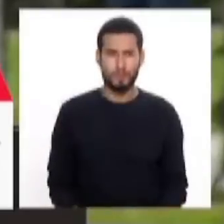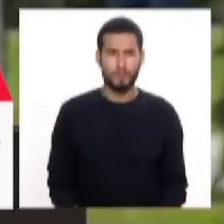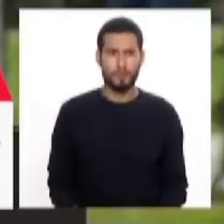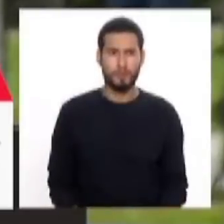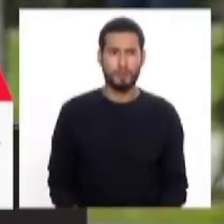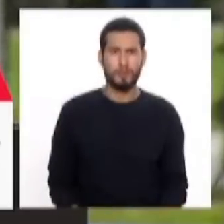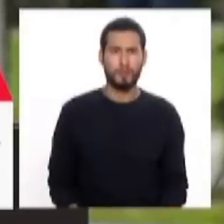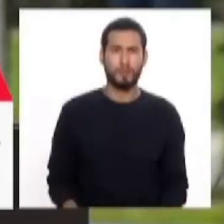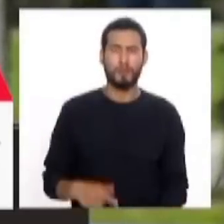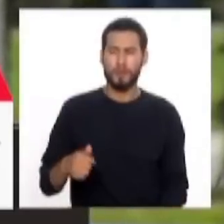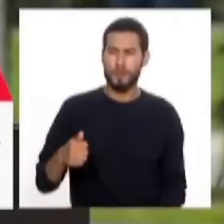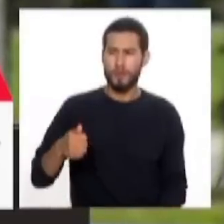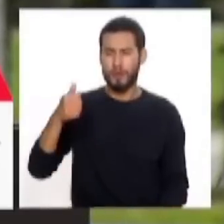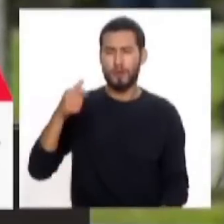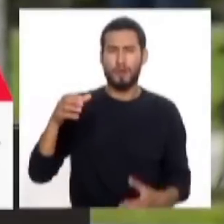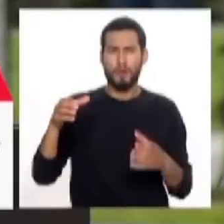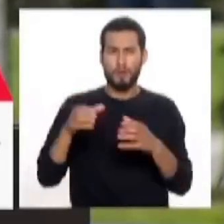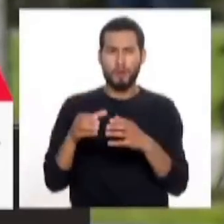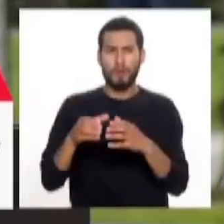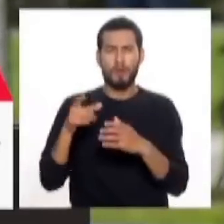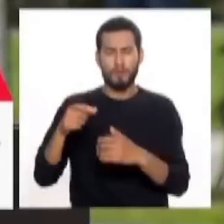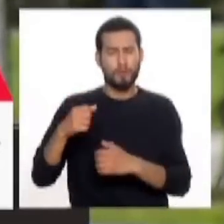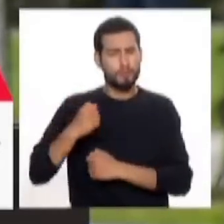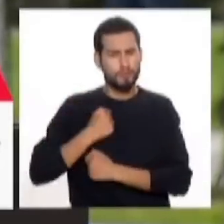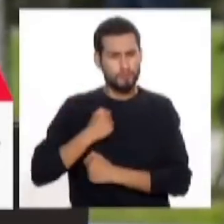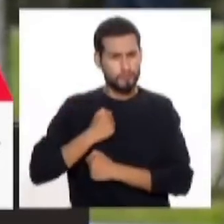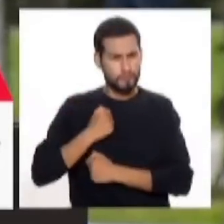Señor jefe del Comando Conjunto de las Fuerzas Armadas.